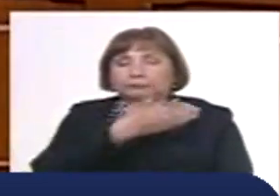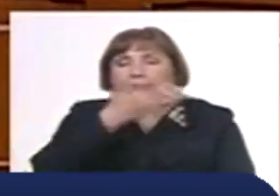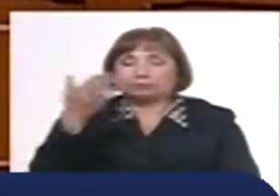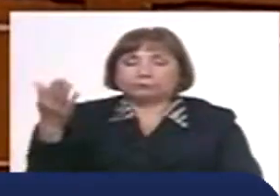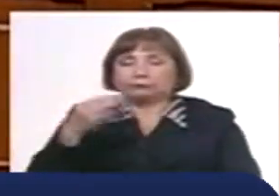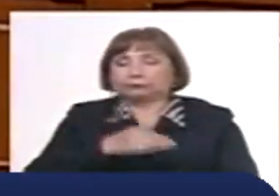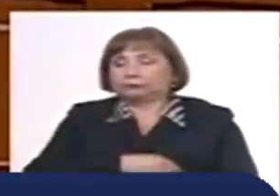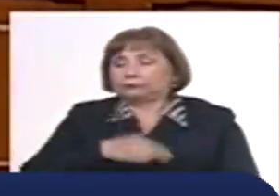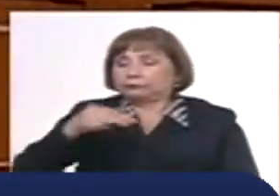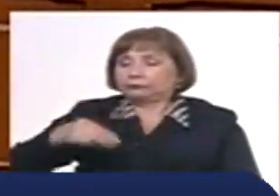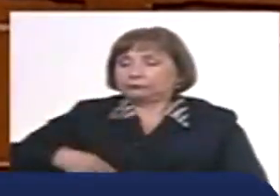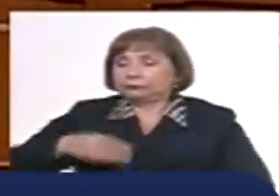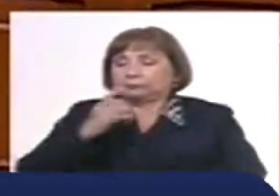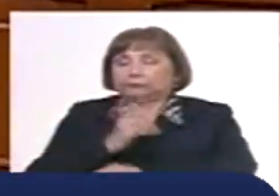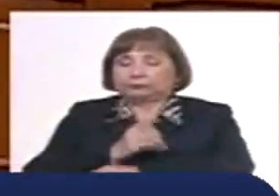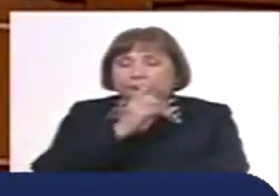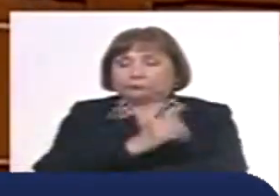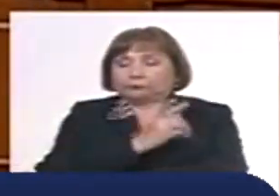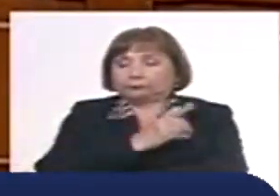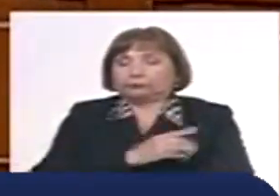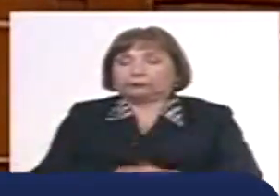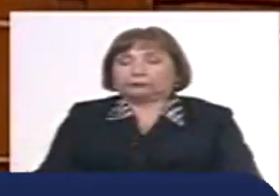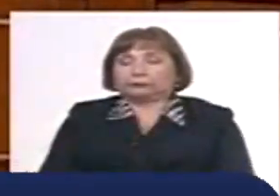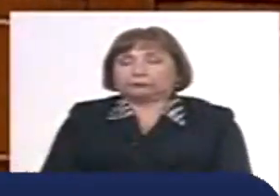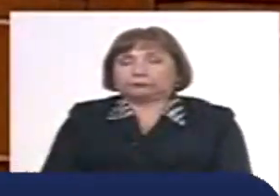señores miembros de la mesa directiva,